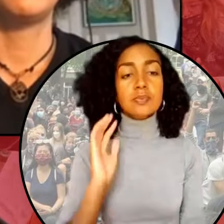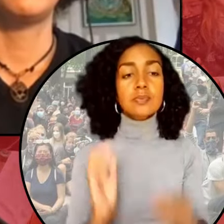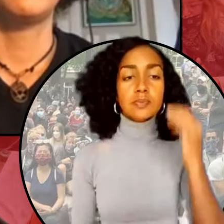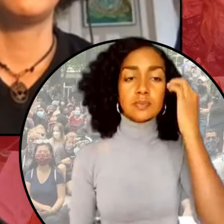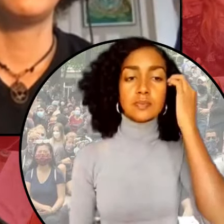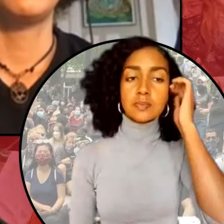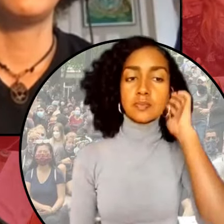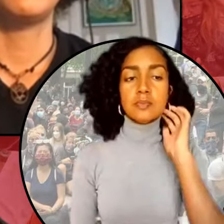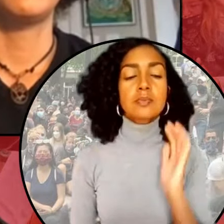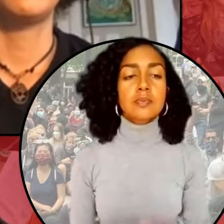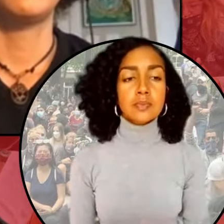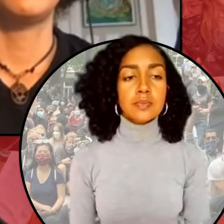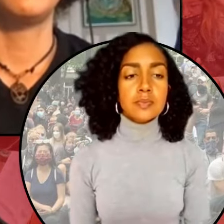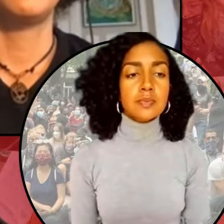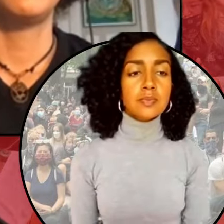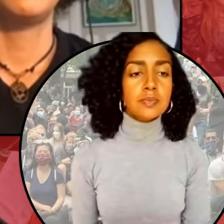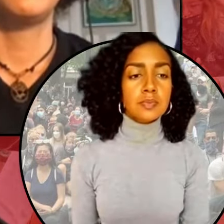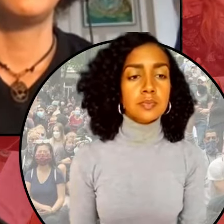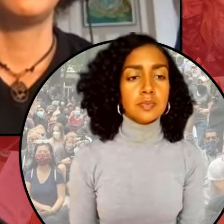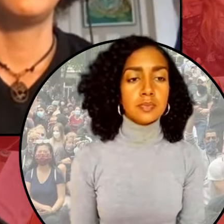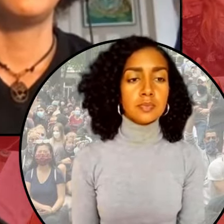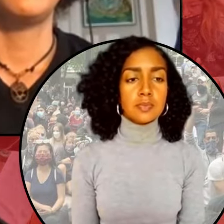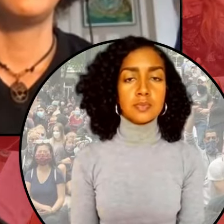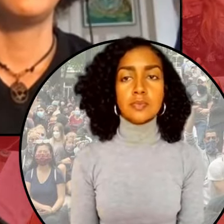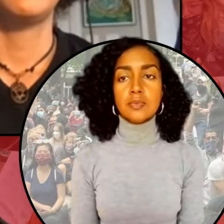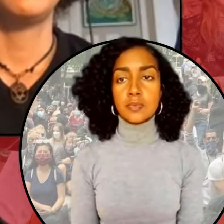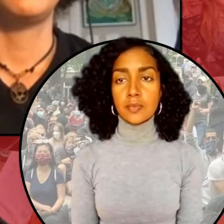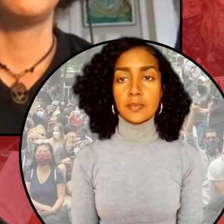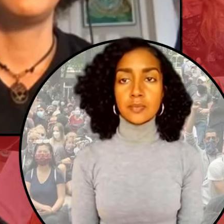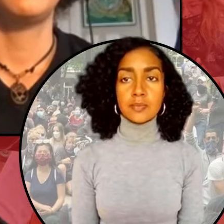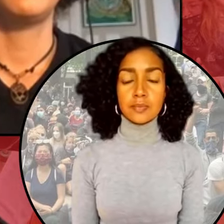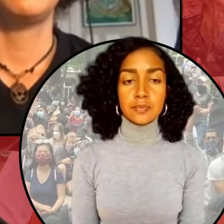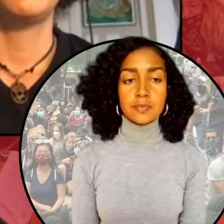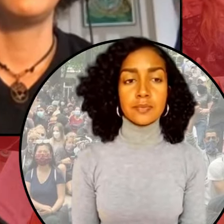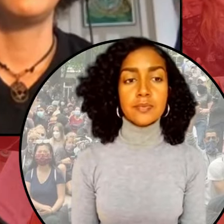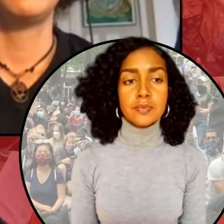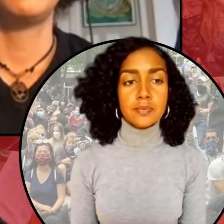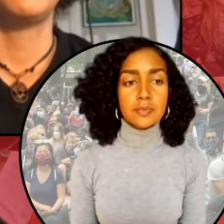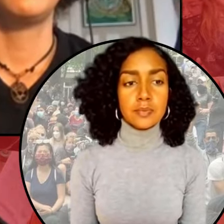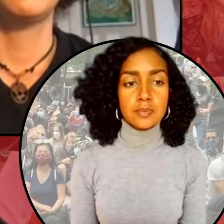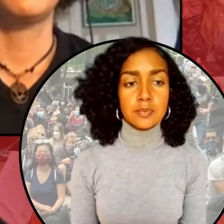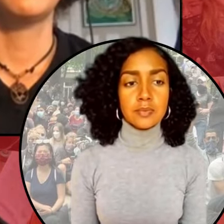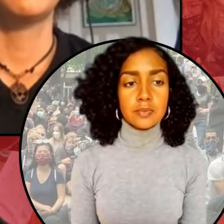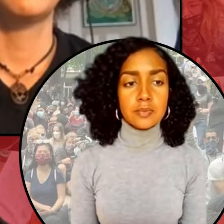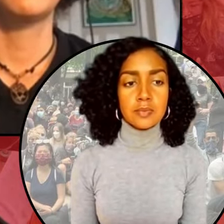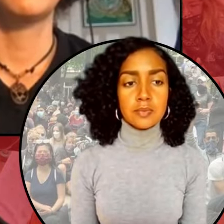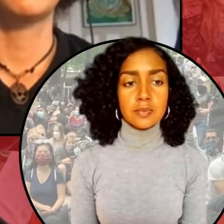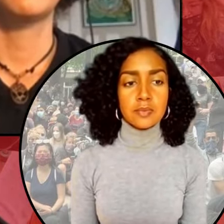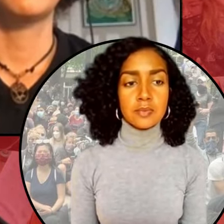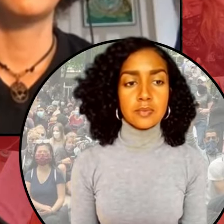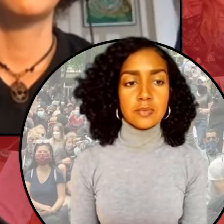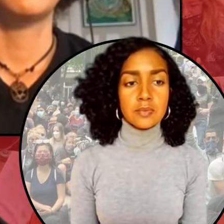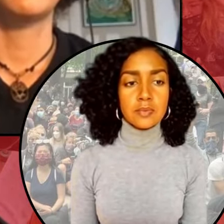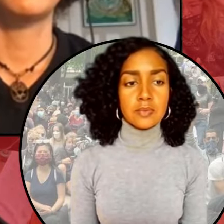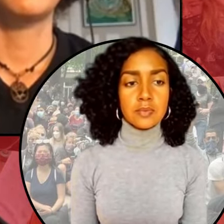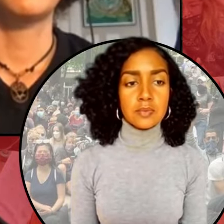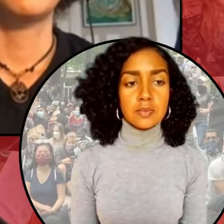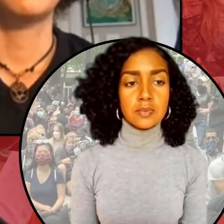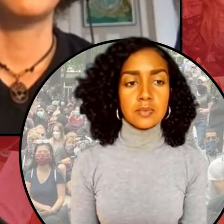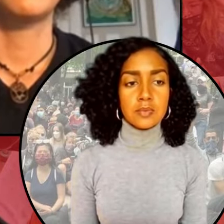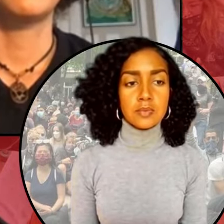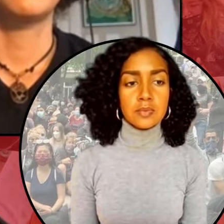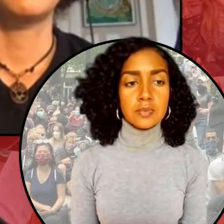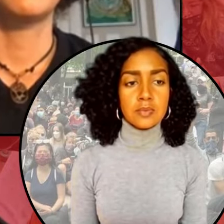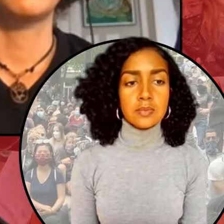pueblos indígenas de esta tierra. Yaya y yo, por ejemplo, estamos en la tierra de la gente y del